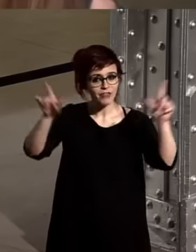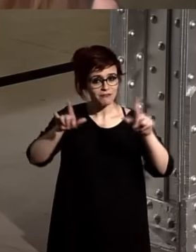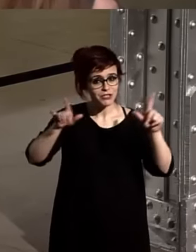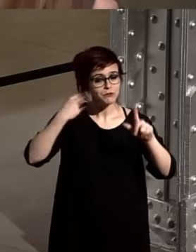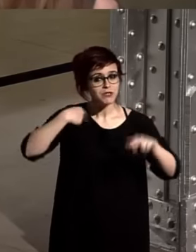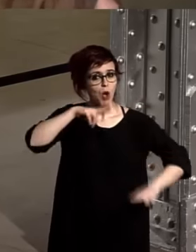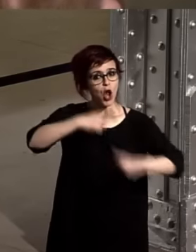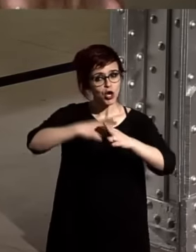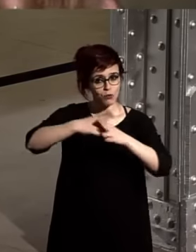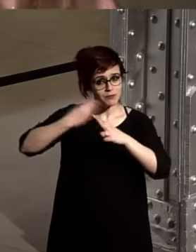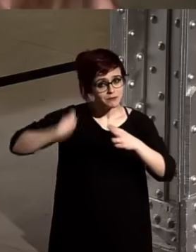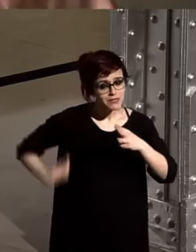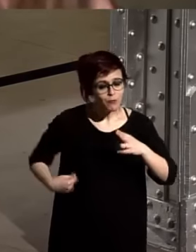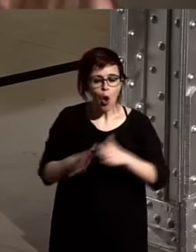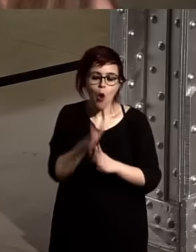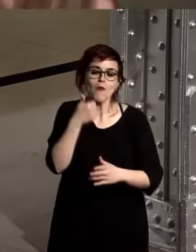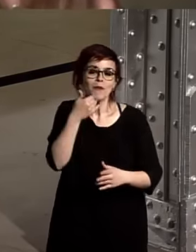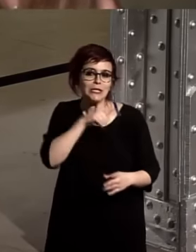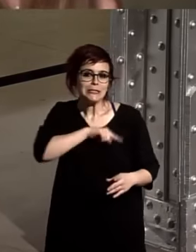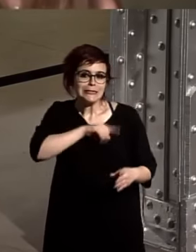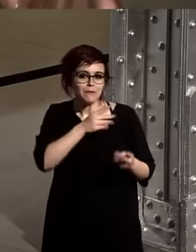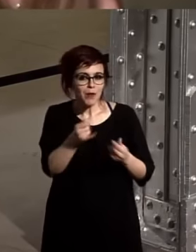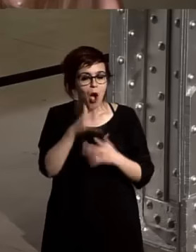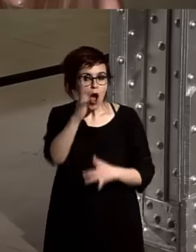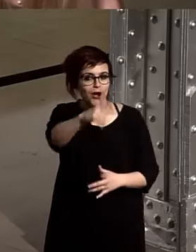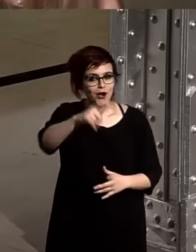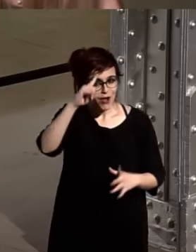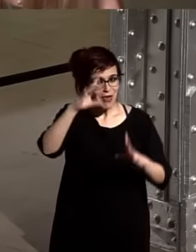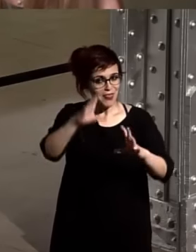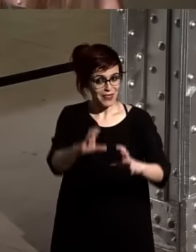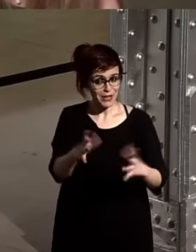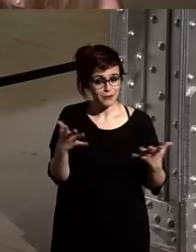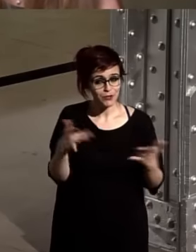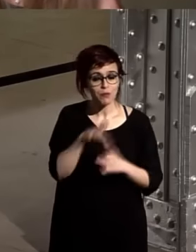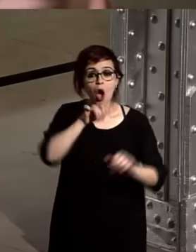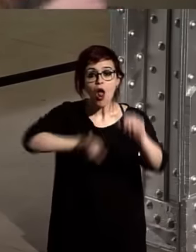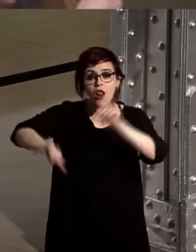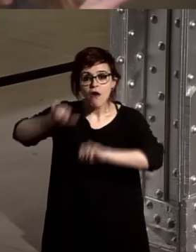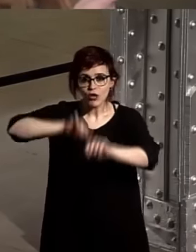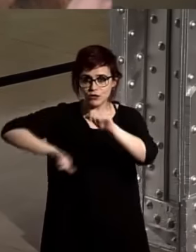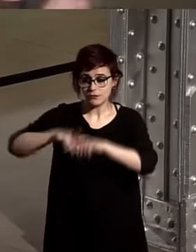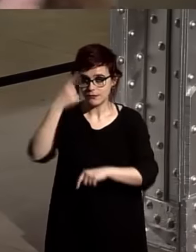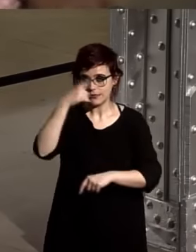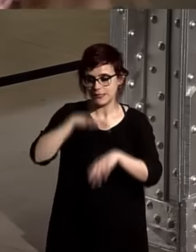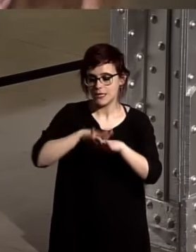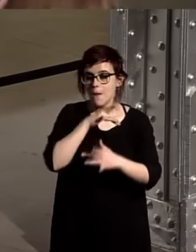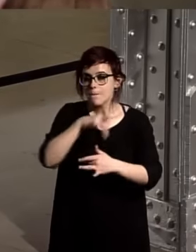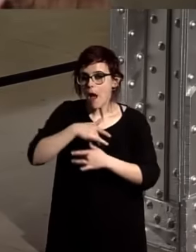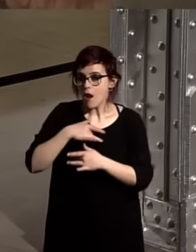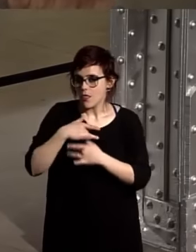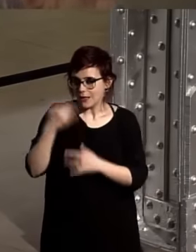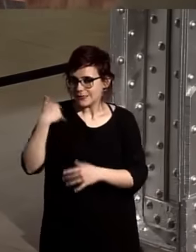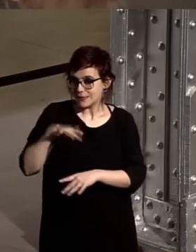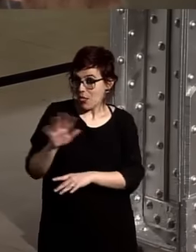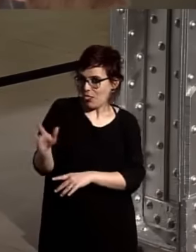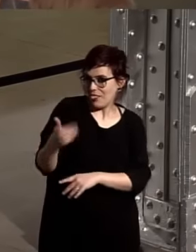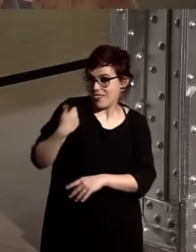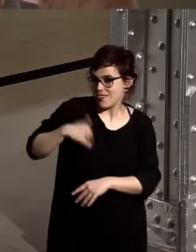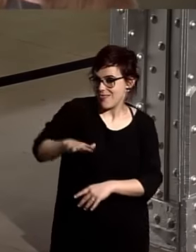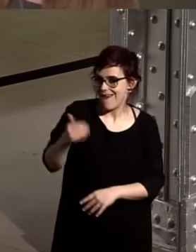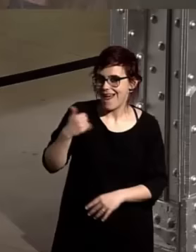el mismo nombre o por lo menos con el mismo espíritu no robar cerebro eh en los laboratorios sé que el de María se lo ha robado